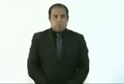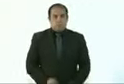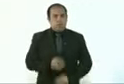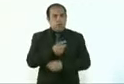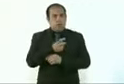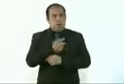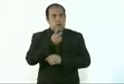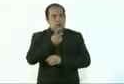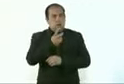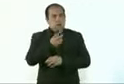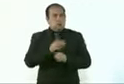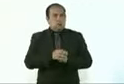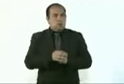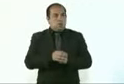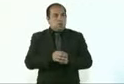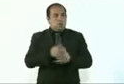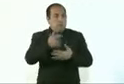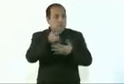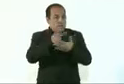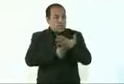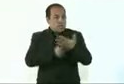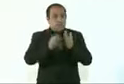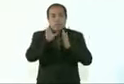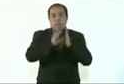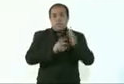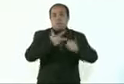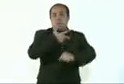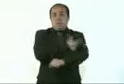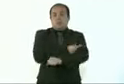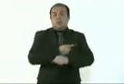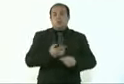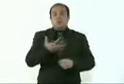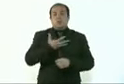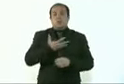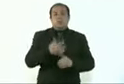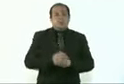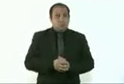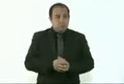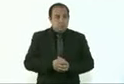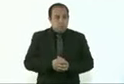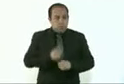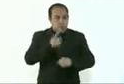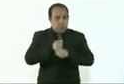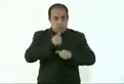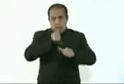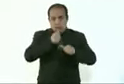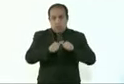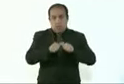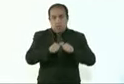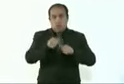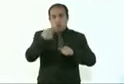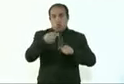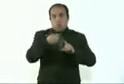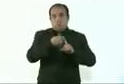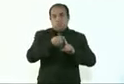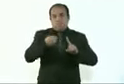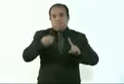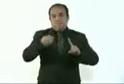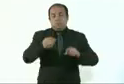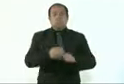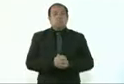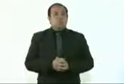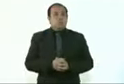Para operacionalizarlo, el calendario de vacunación sería a través de la primera letra del primer